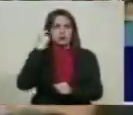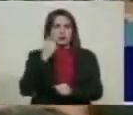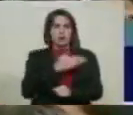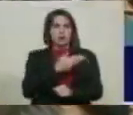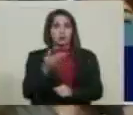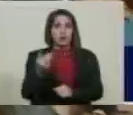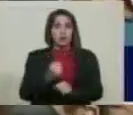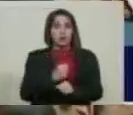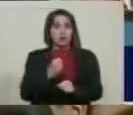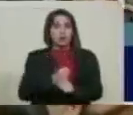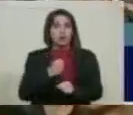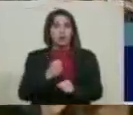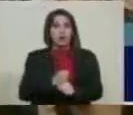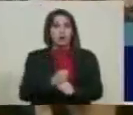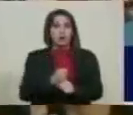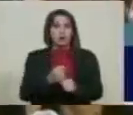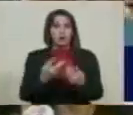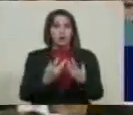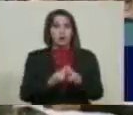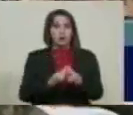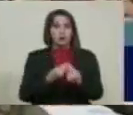en mesas de trabajo nacionales aquí.